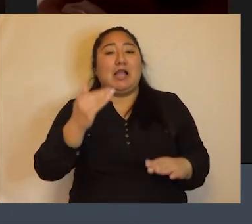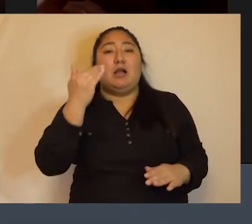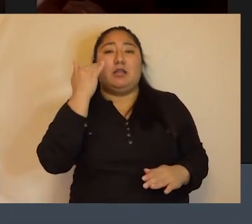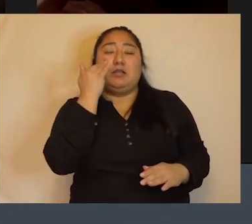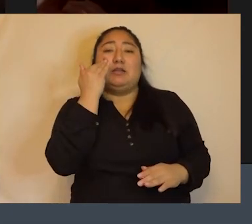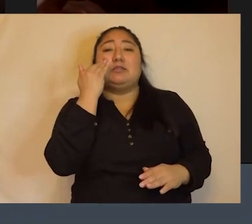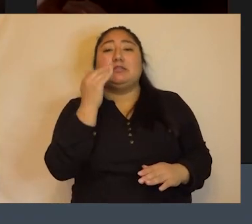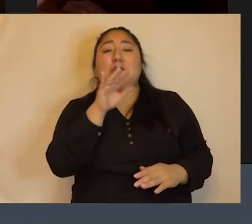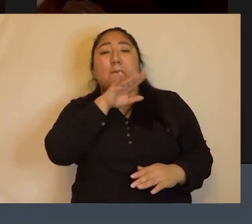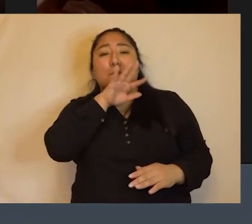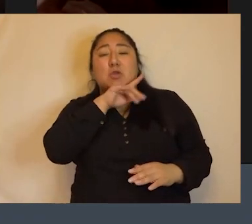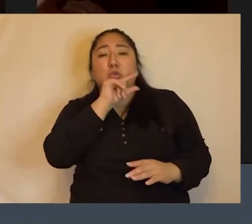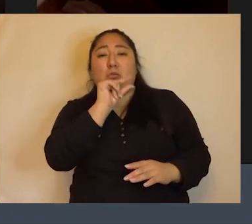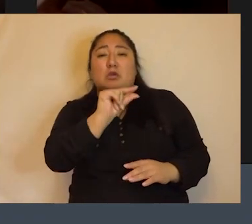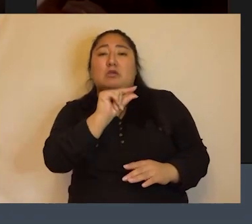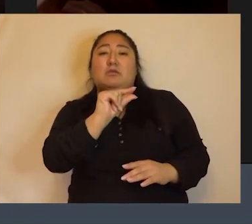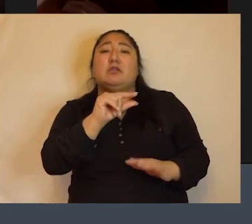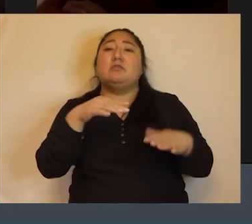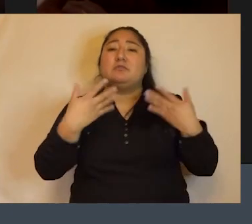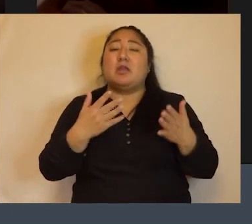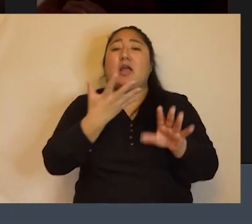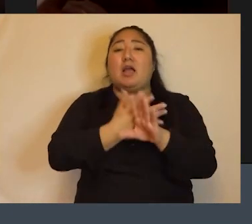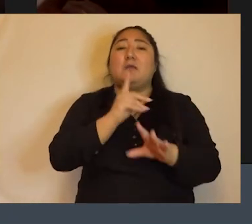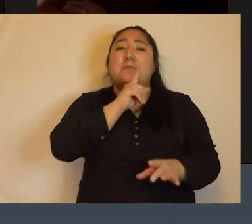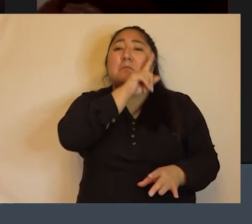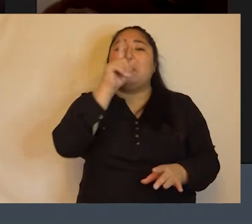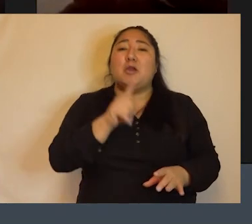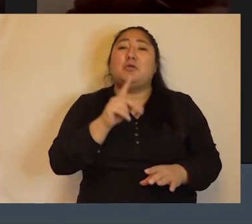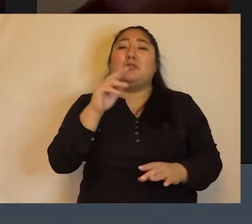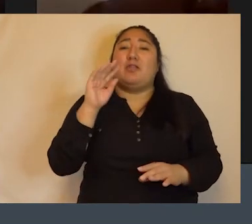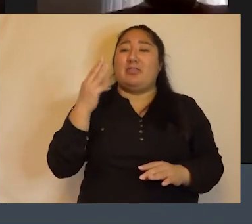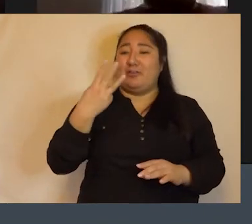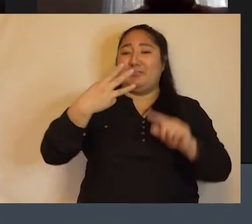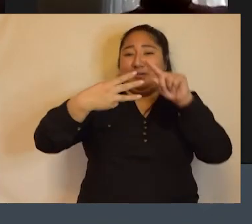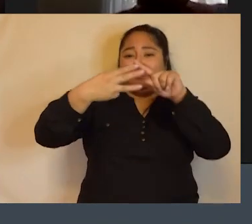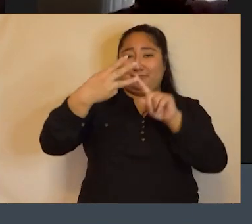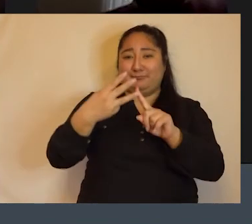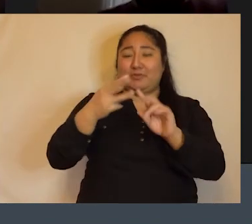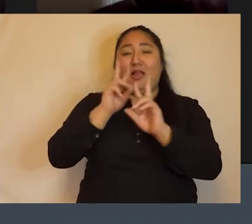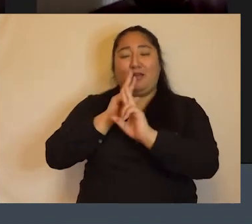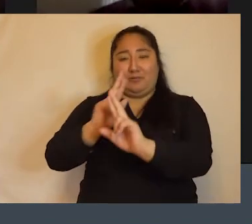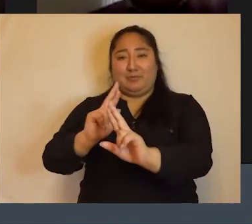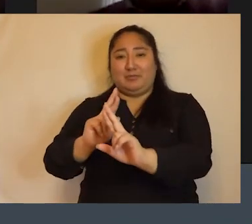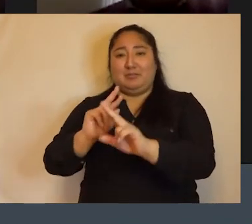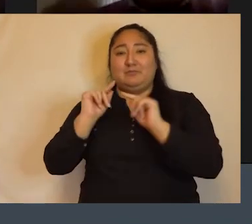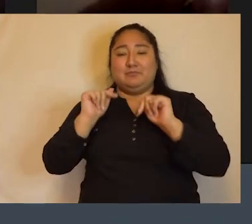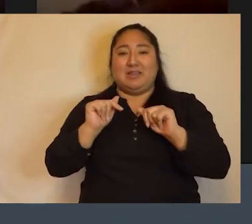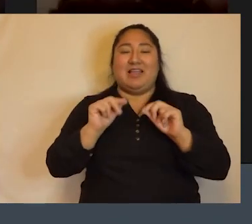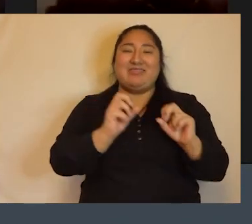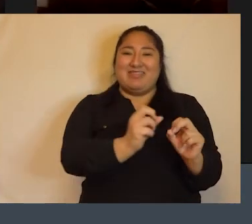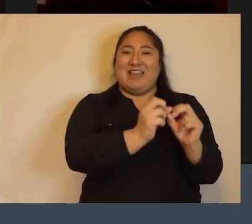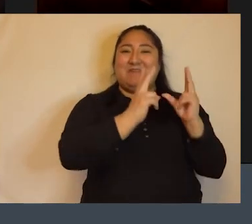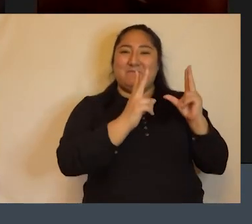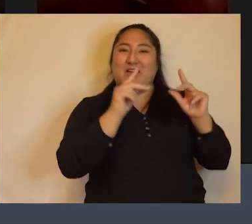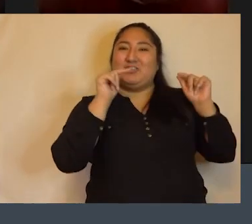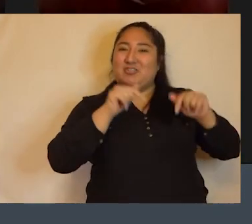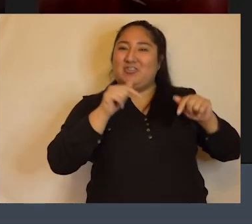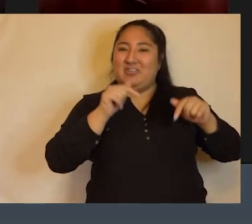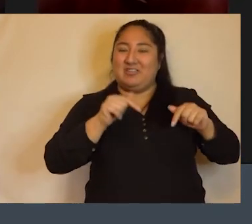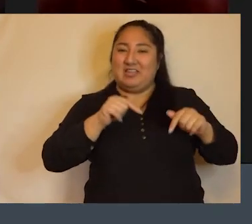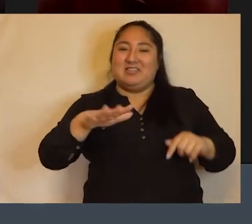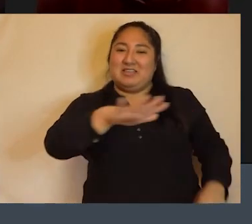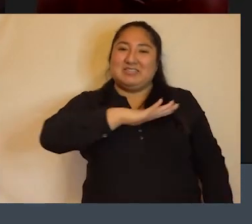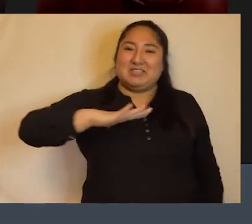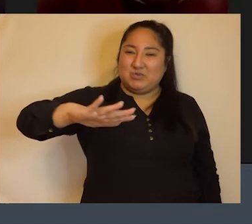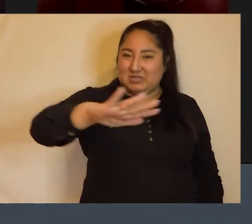Nos quedan ya pocos minutos para terminar este encuentro, pero hay una pregunta que quizás es para los 3 panelistas y que tiene que ver con el impacto que ha